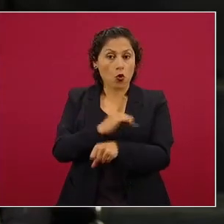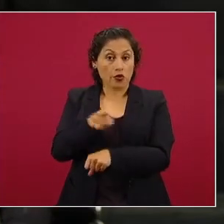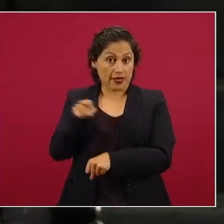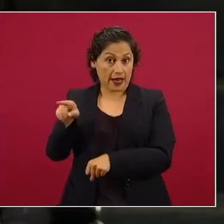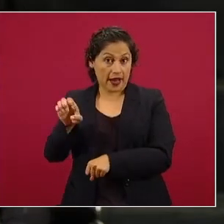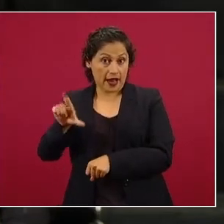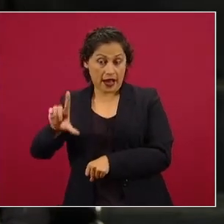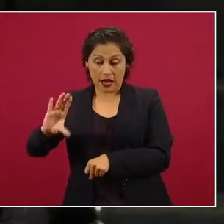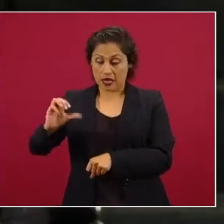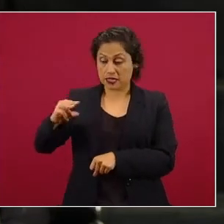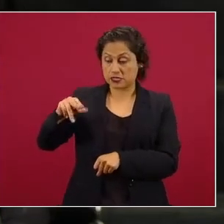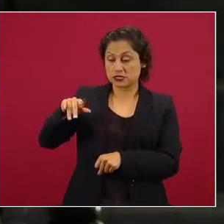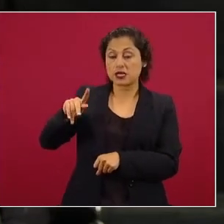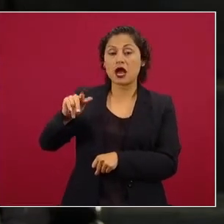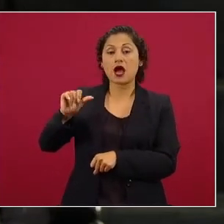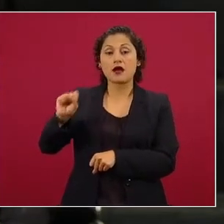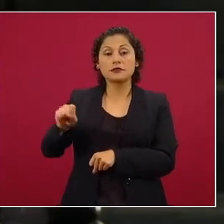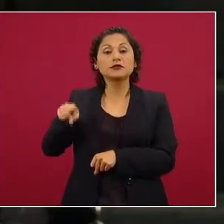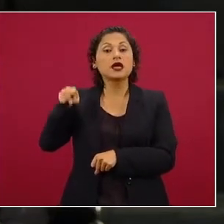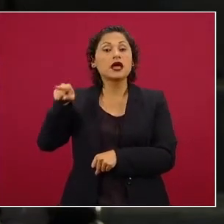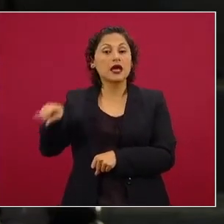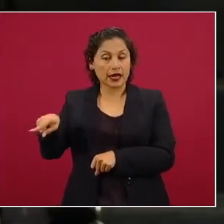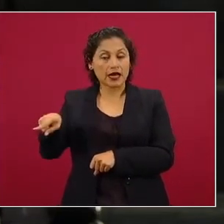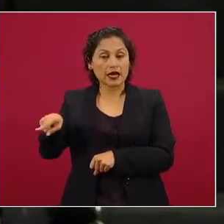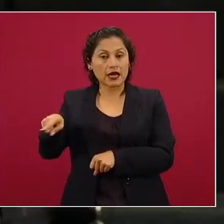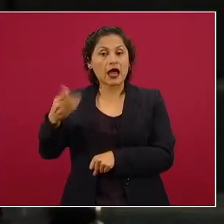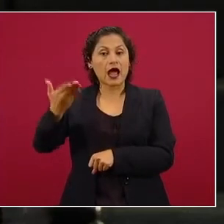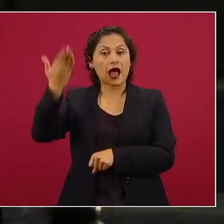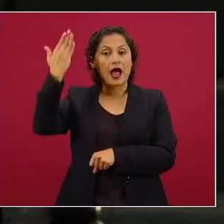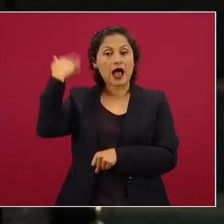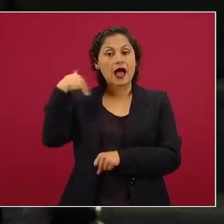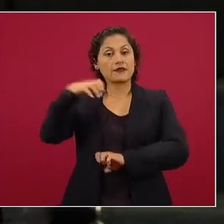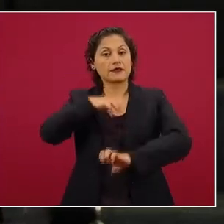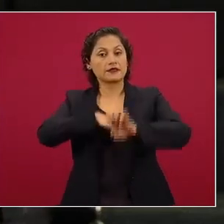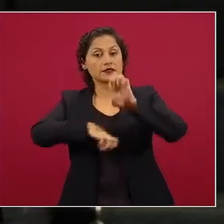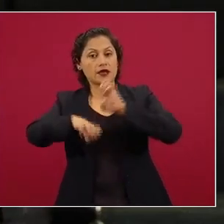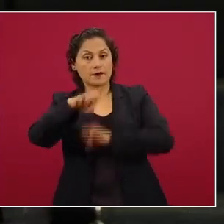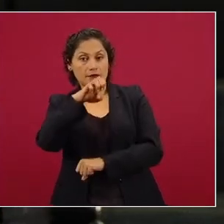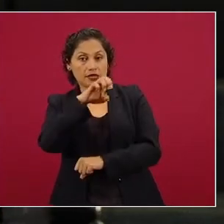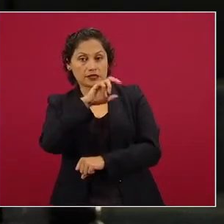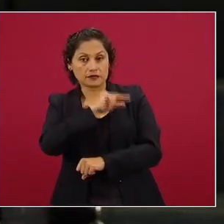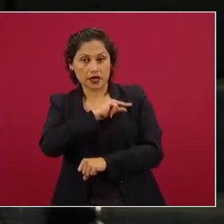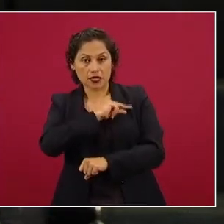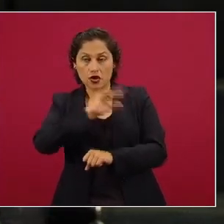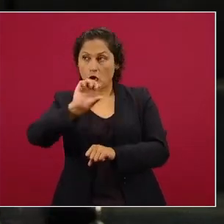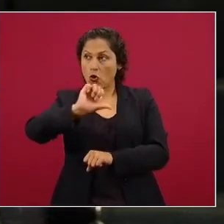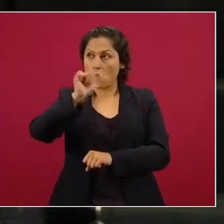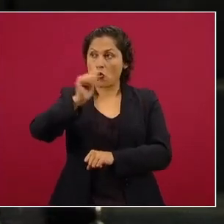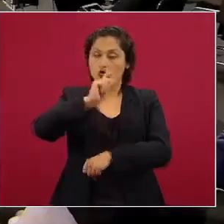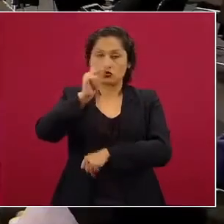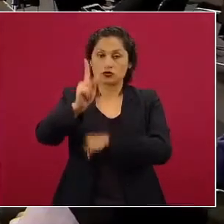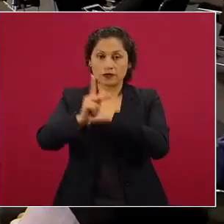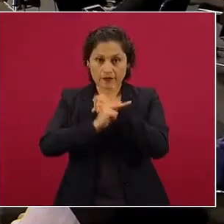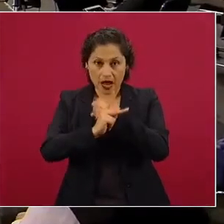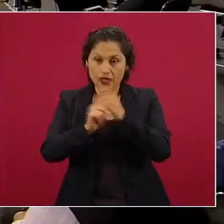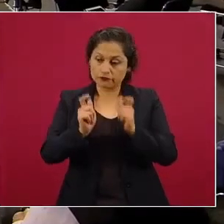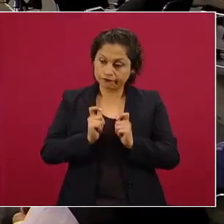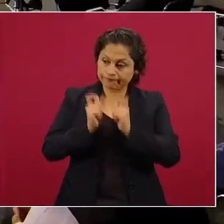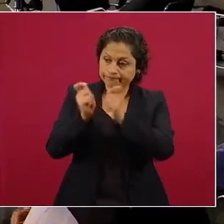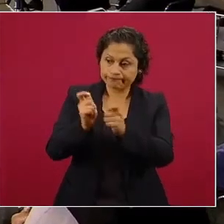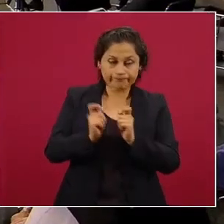contribuyó y construyó los puentes con los extranjeros para entregar nuestro petróleo otra vez a las